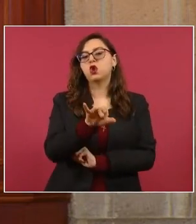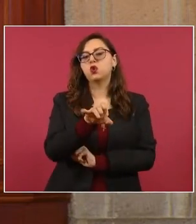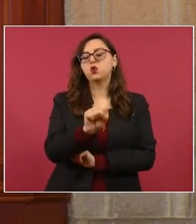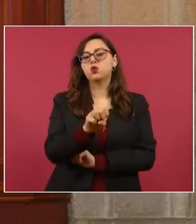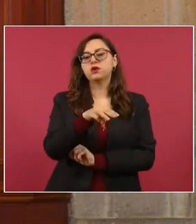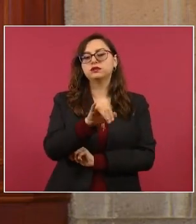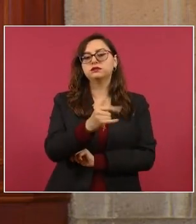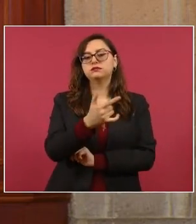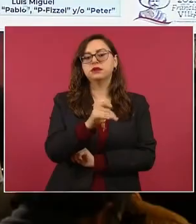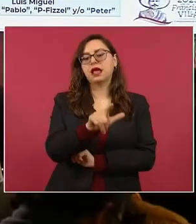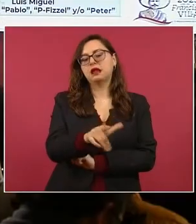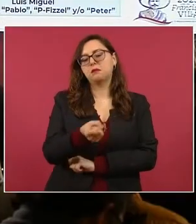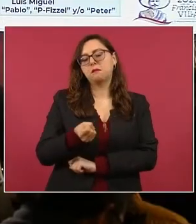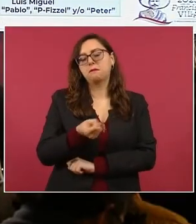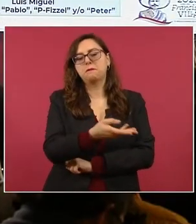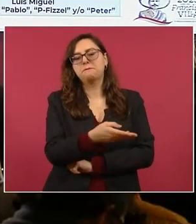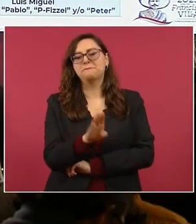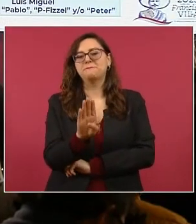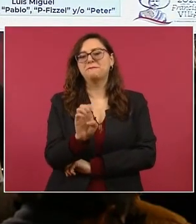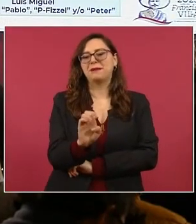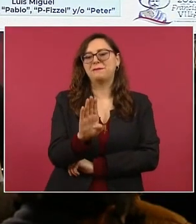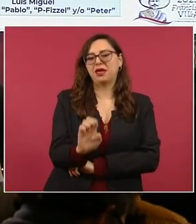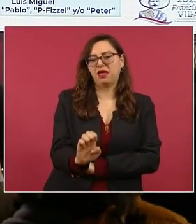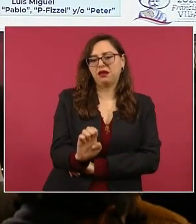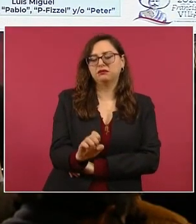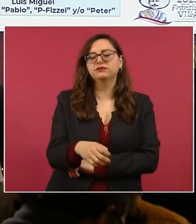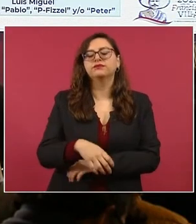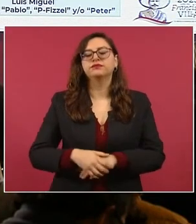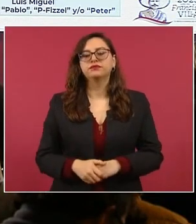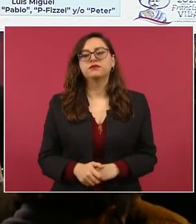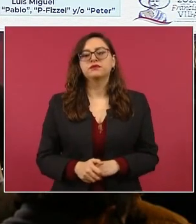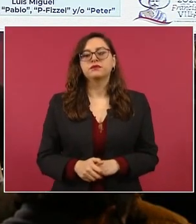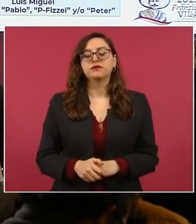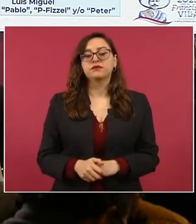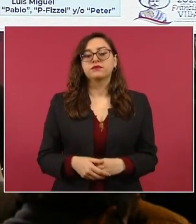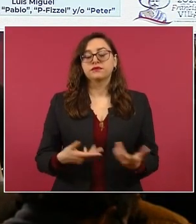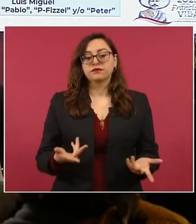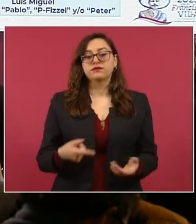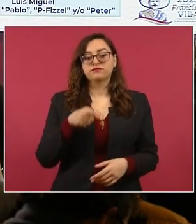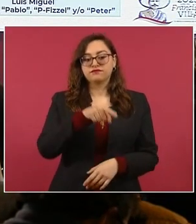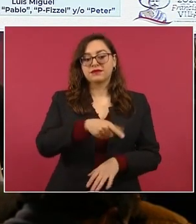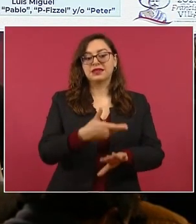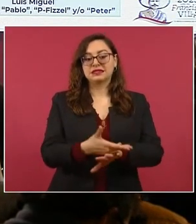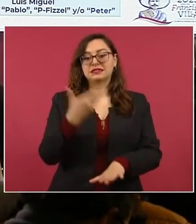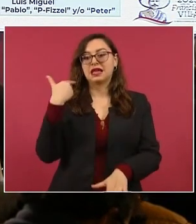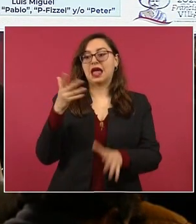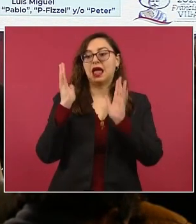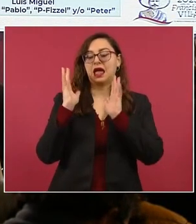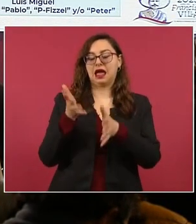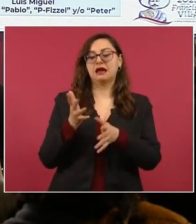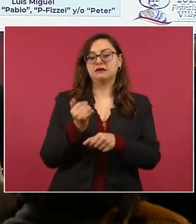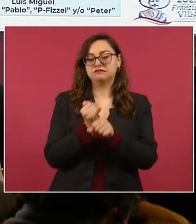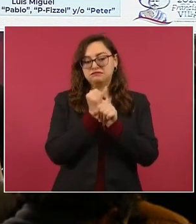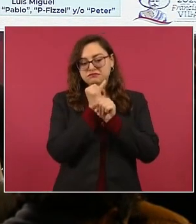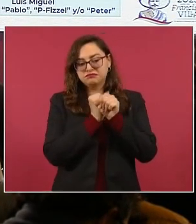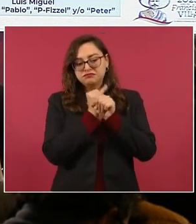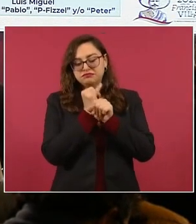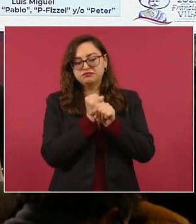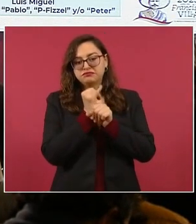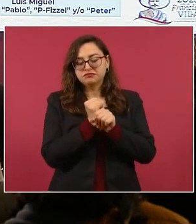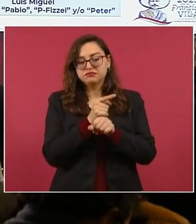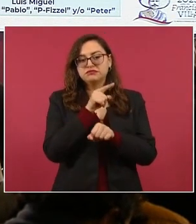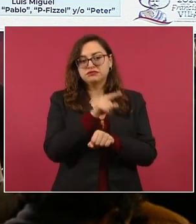alias el bebé o Pablo, él por contar con orden de aprehensión con fines de extradición por